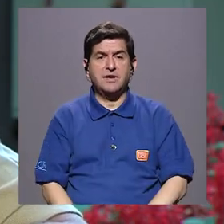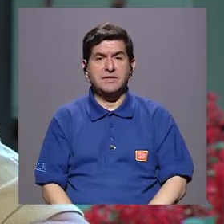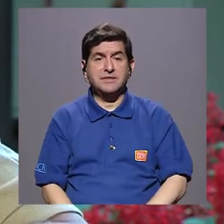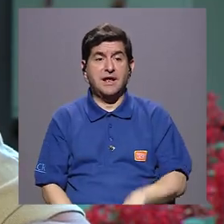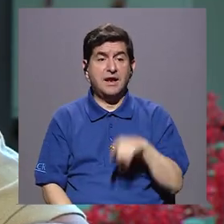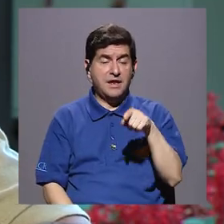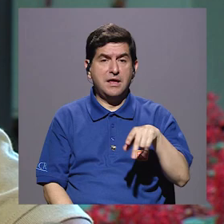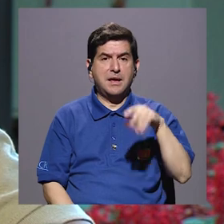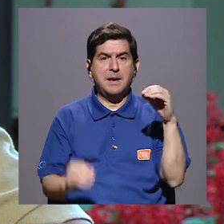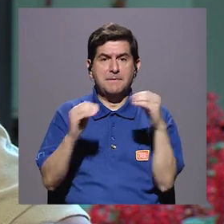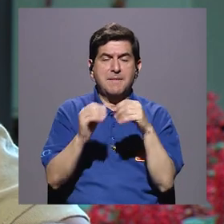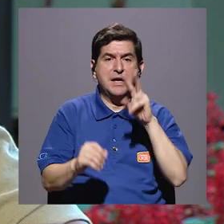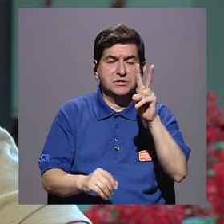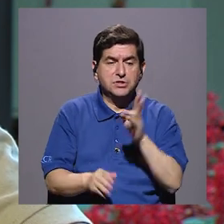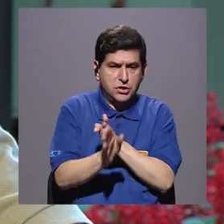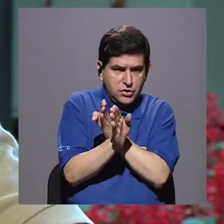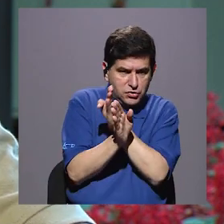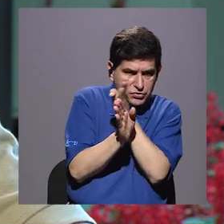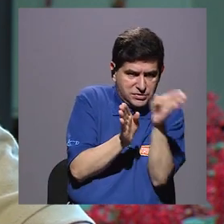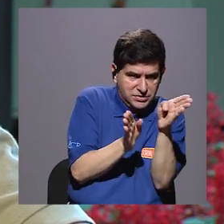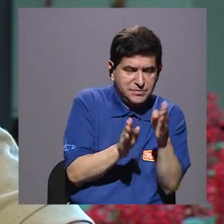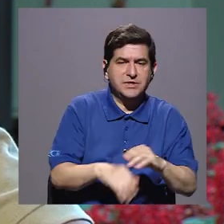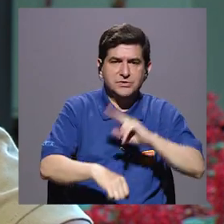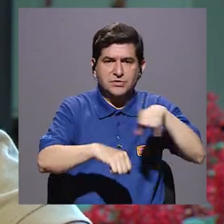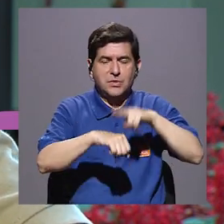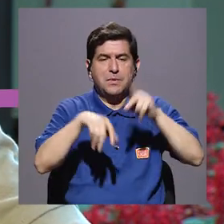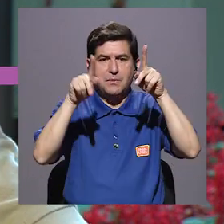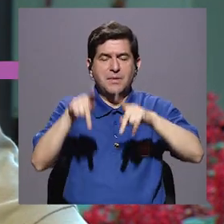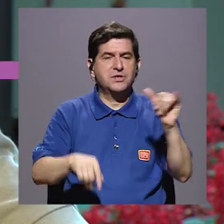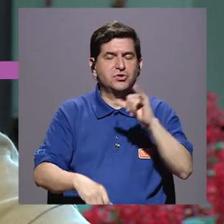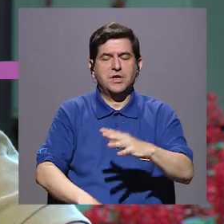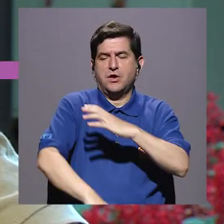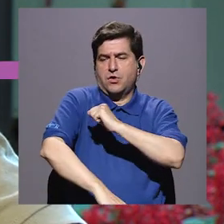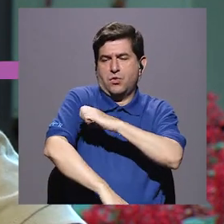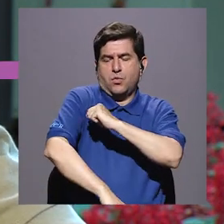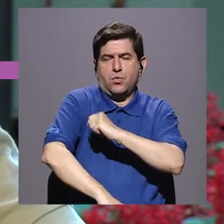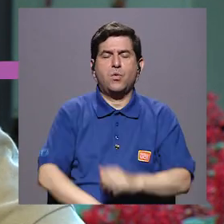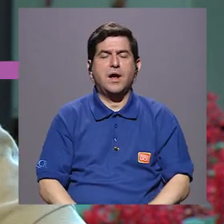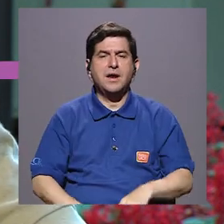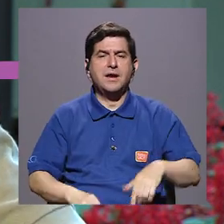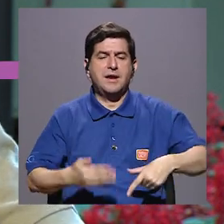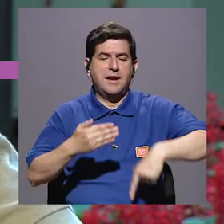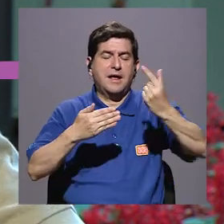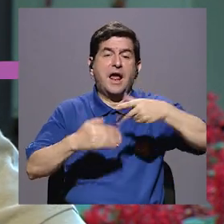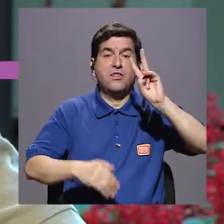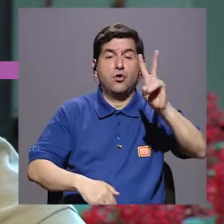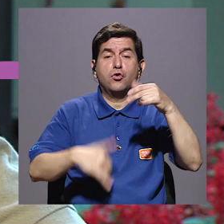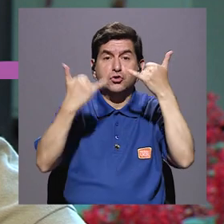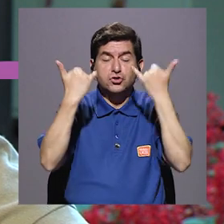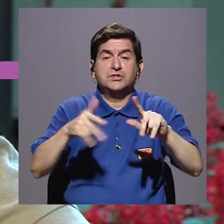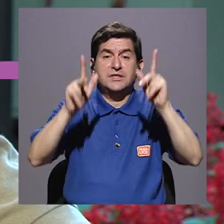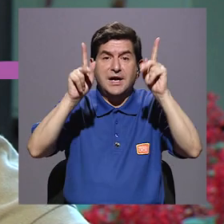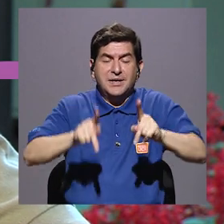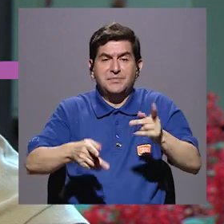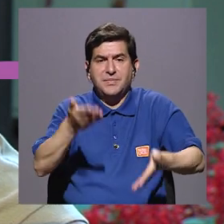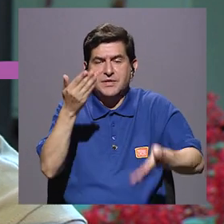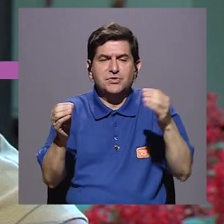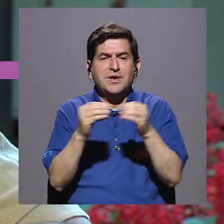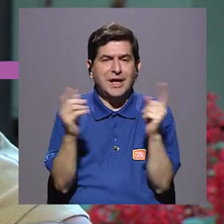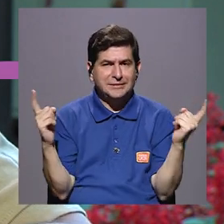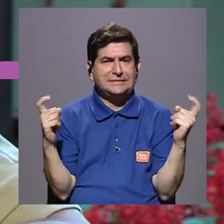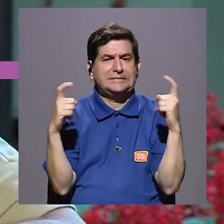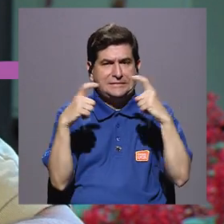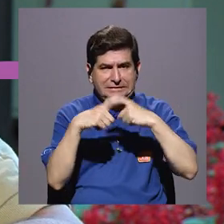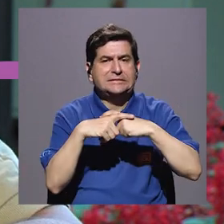desviaciones estándar, vendría siendo como una persona, por ejemplo, con hipertensión arterial en grado 2, o sea, una persona que ya está quizás un poquitito